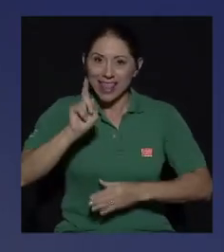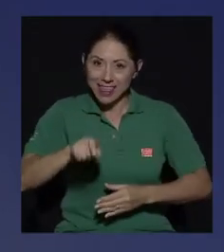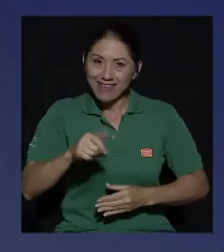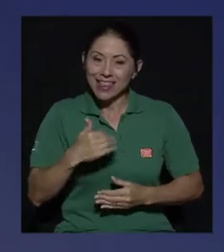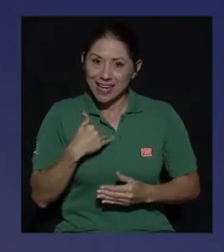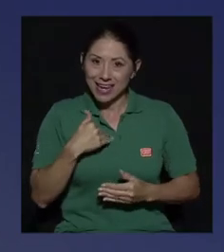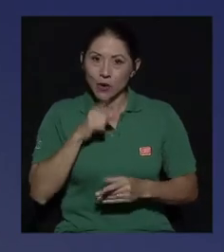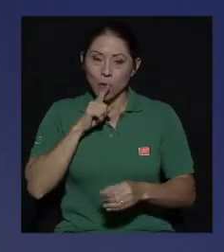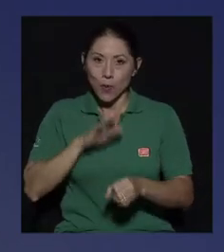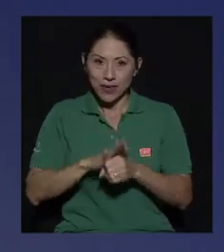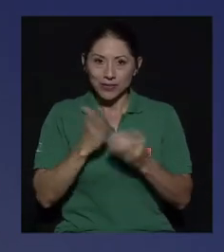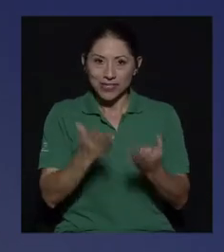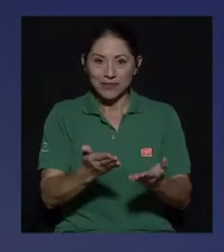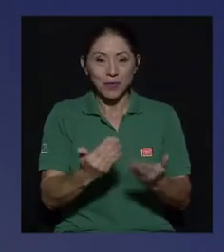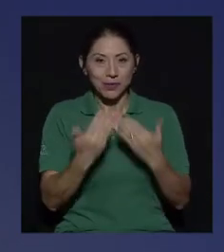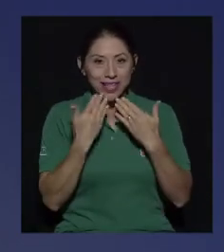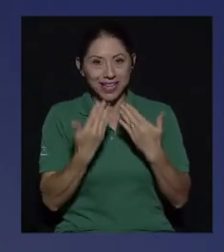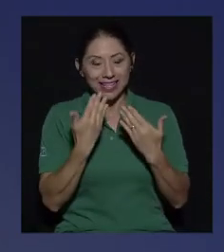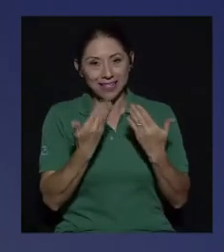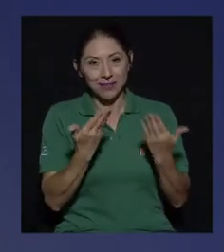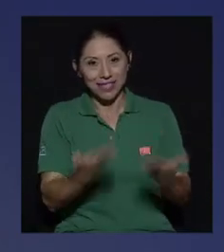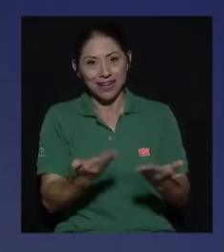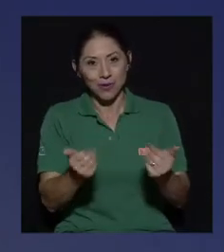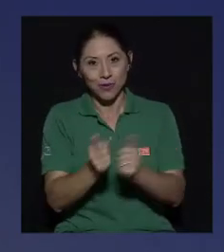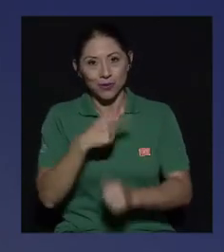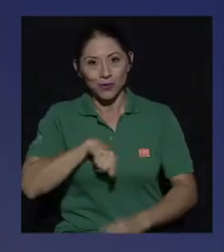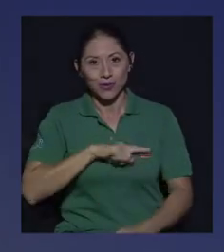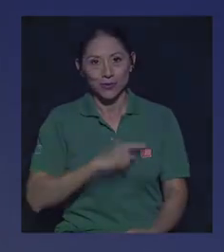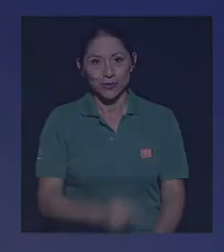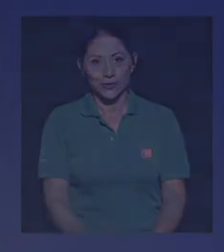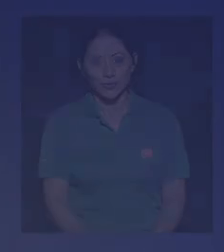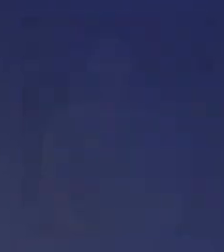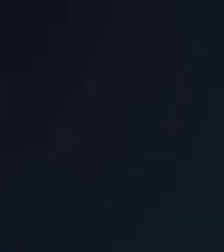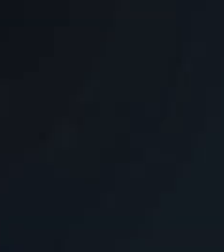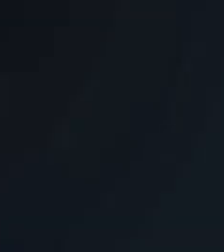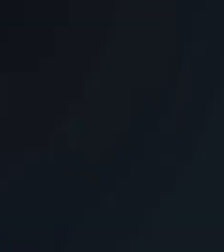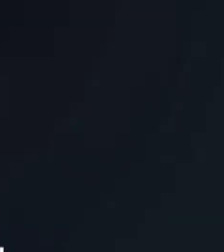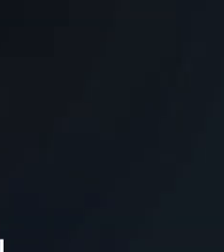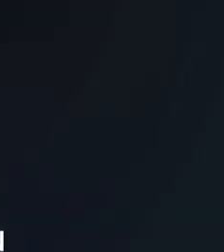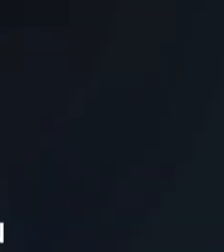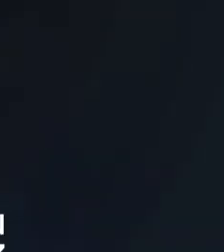universidad que tiene que tener casualmente ese compromiso muchas gracias por estar con nosotros